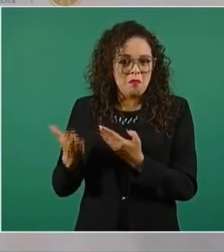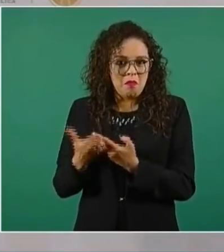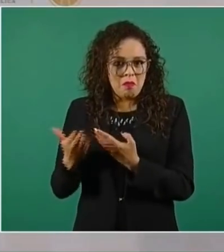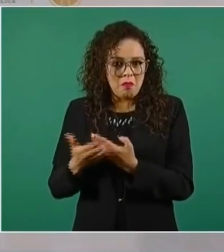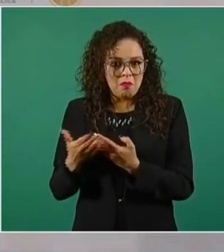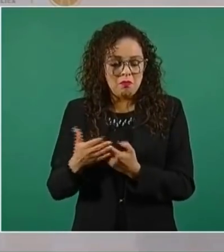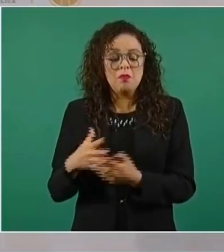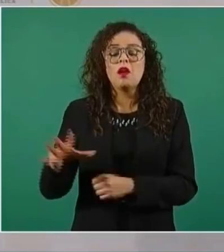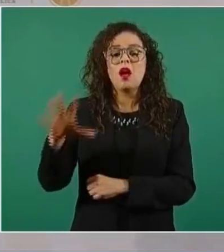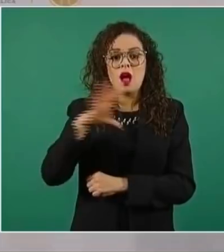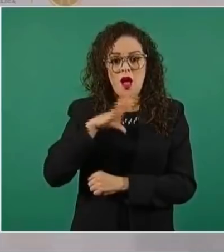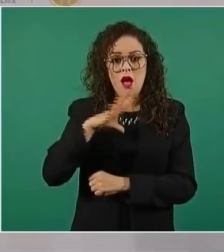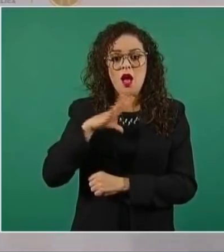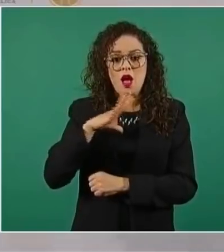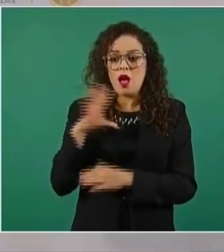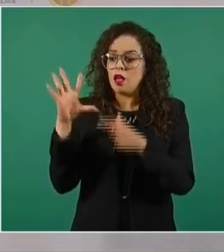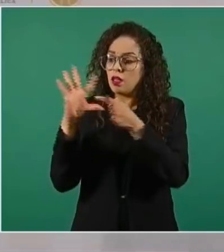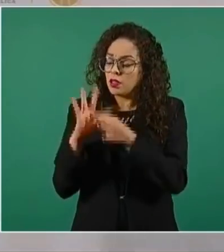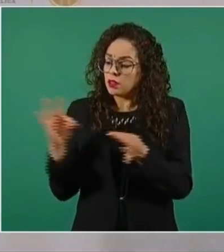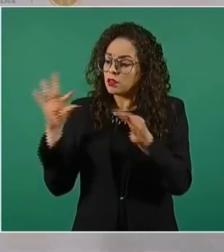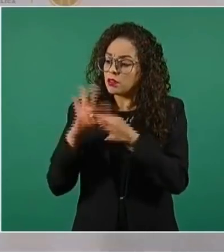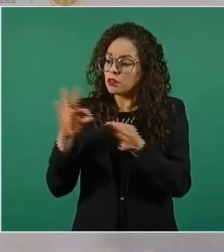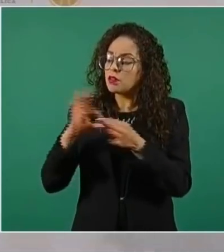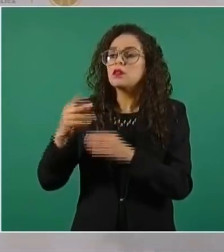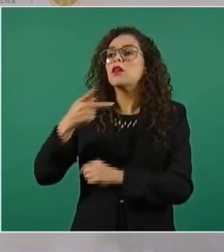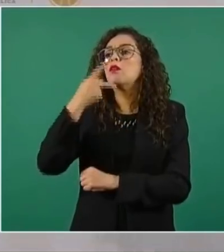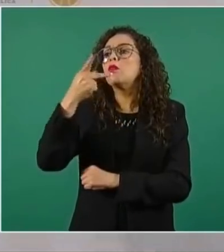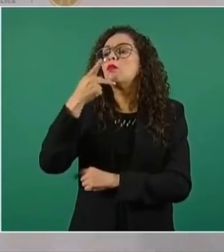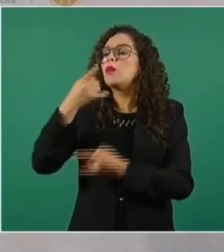de los pueblos originarios